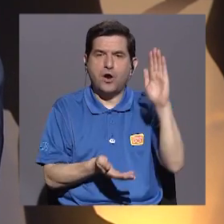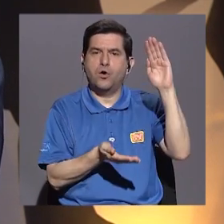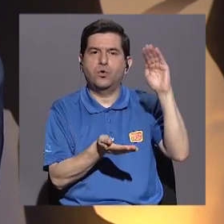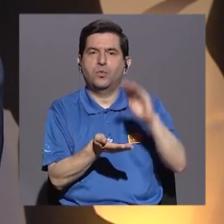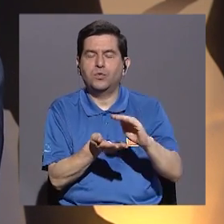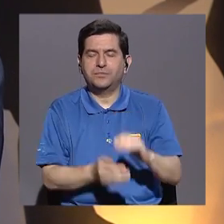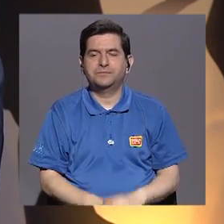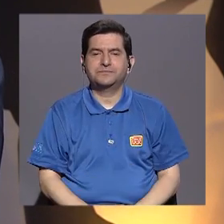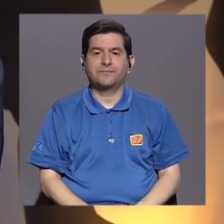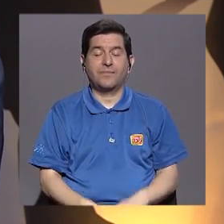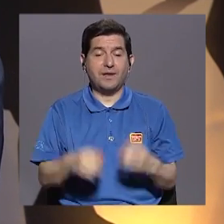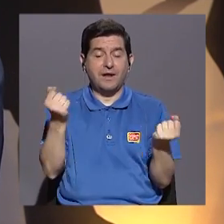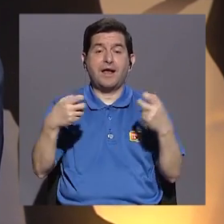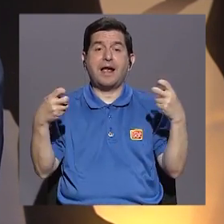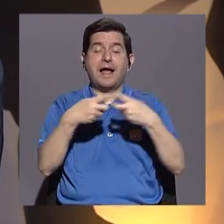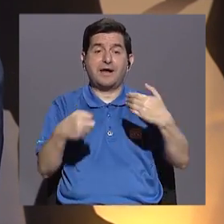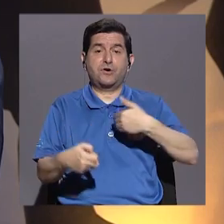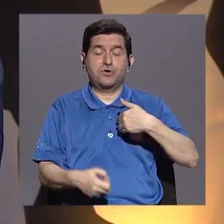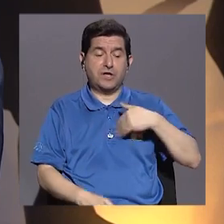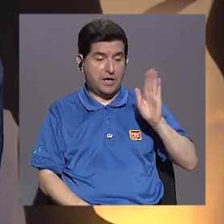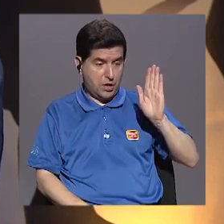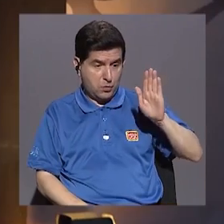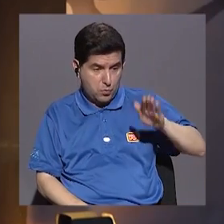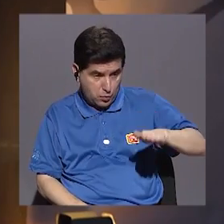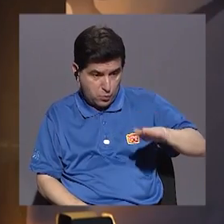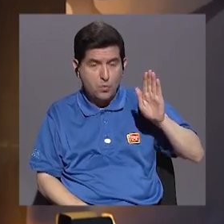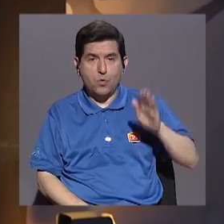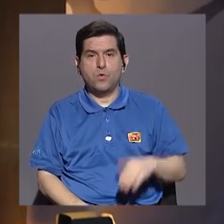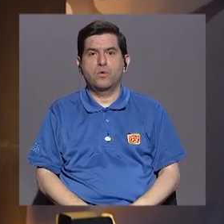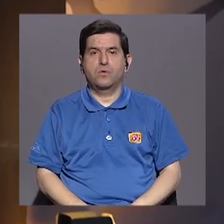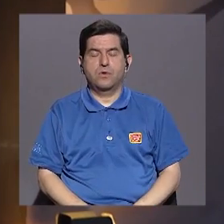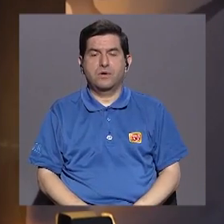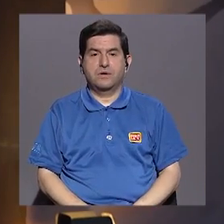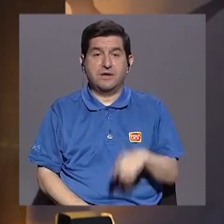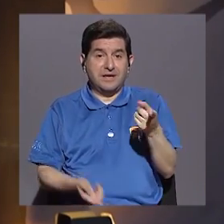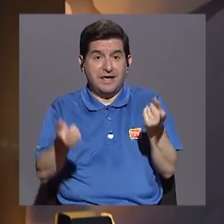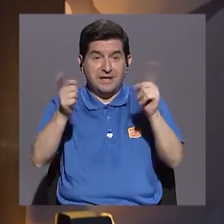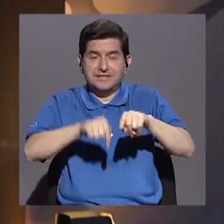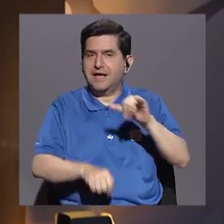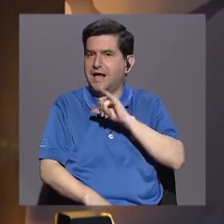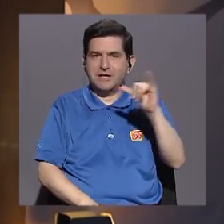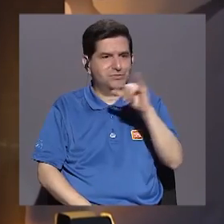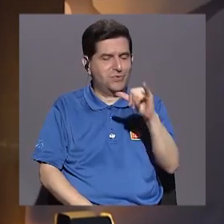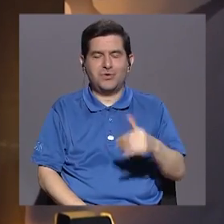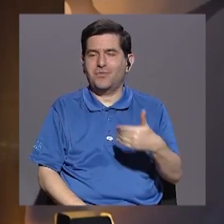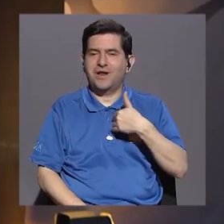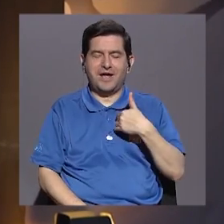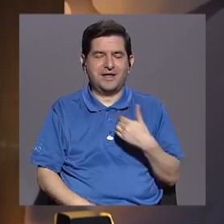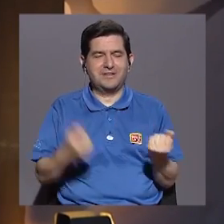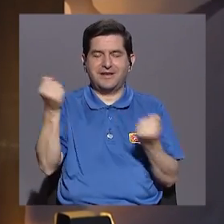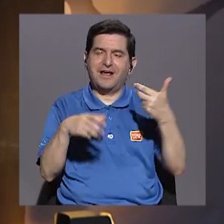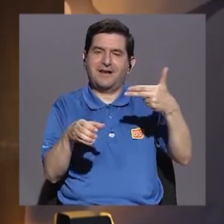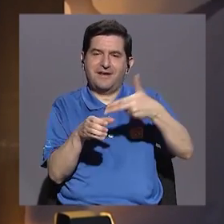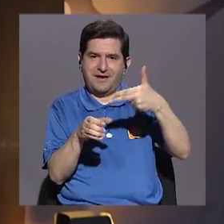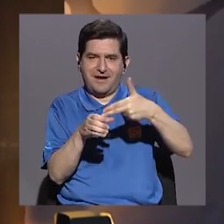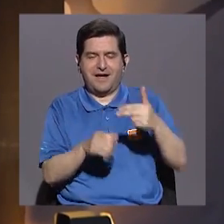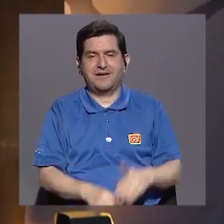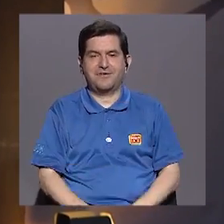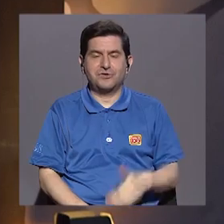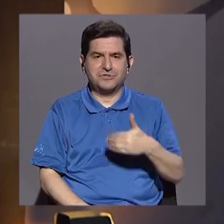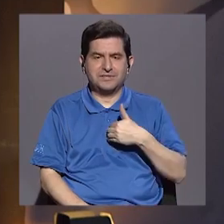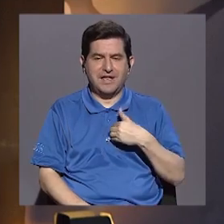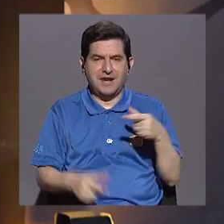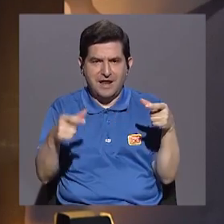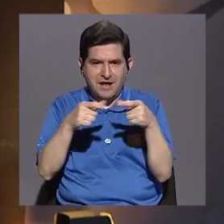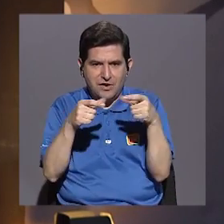cuando los vehículos eléctricos tienen un pedal de ya que no es no es igual al de los vehículos de combustión que tiene una colección